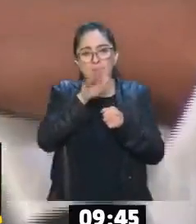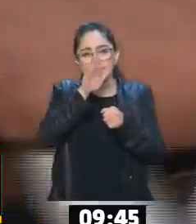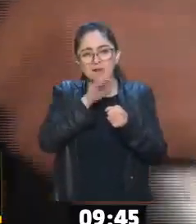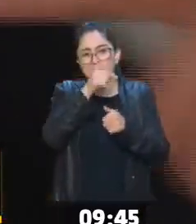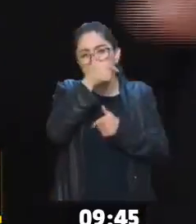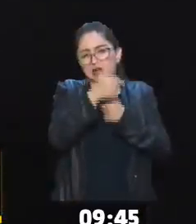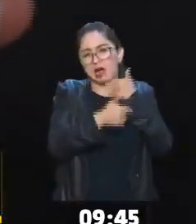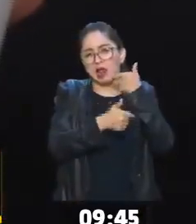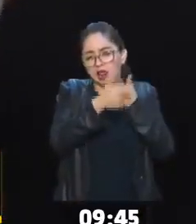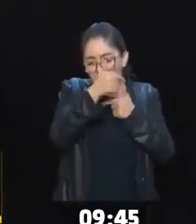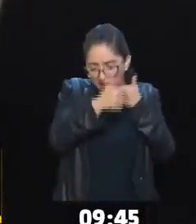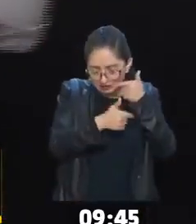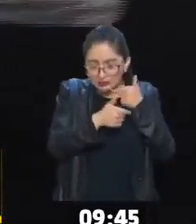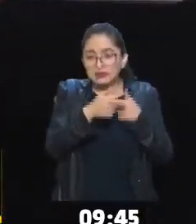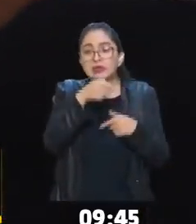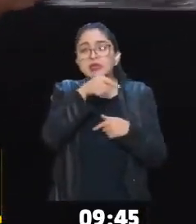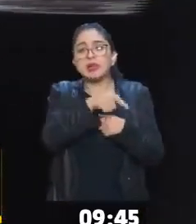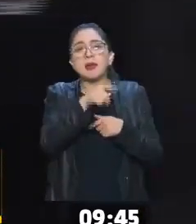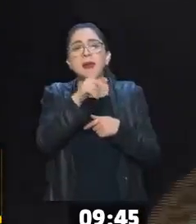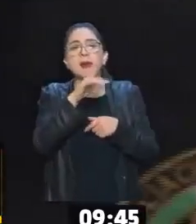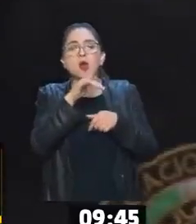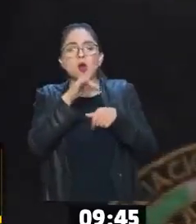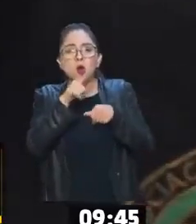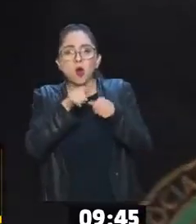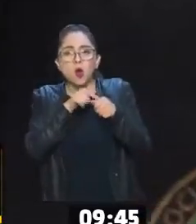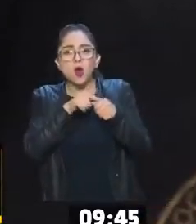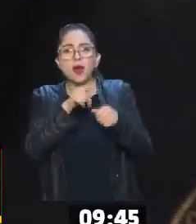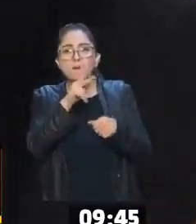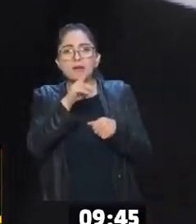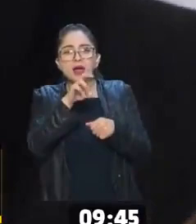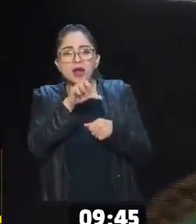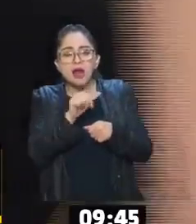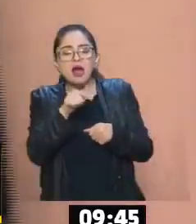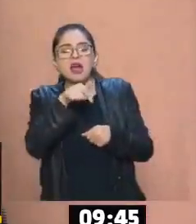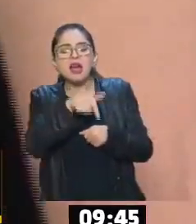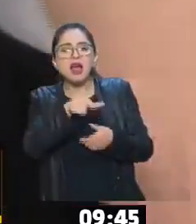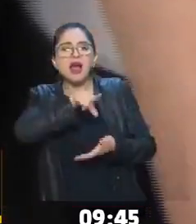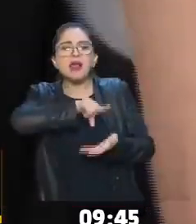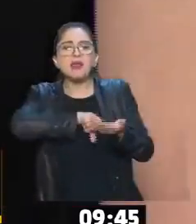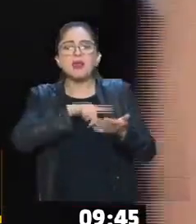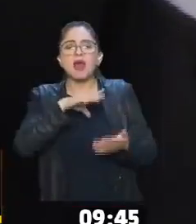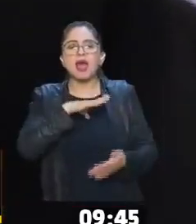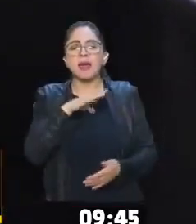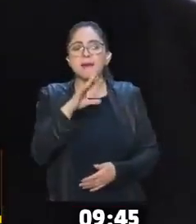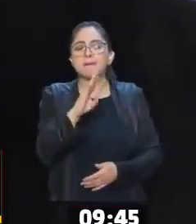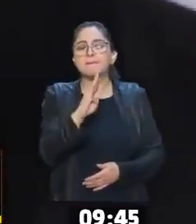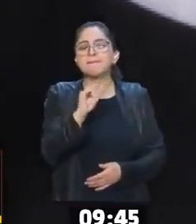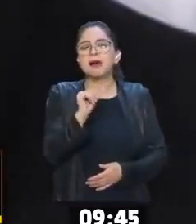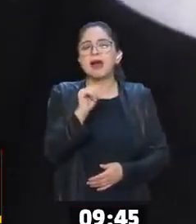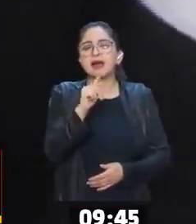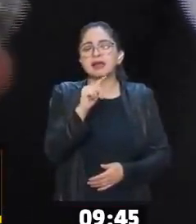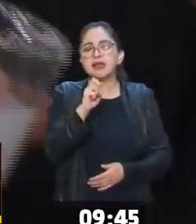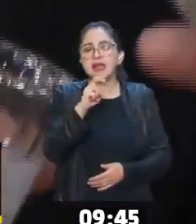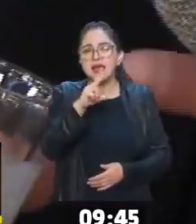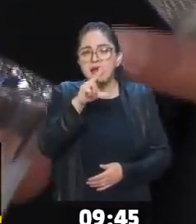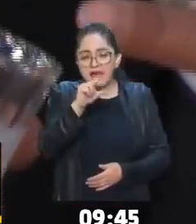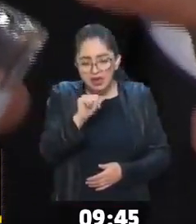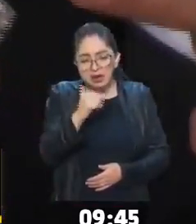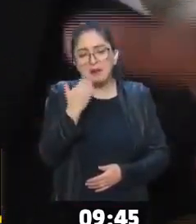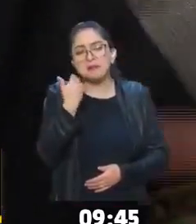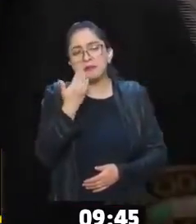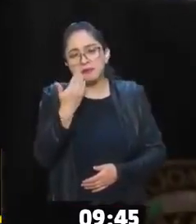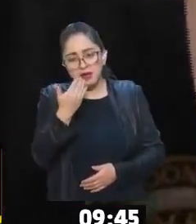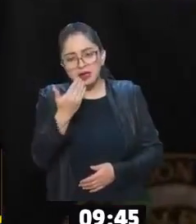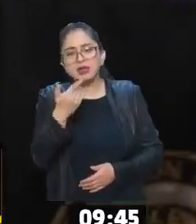estamos encontrando un poquito todavía de perla, eso significa que todavía la bacteria está viva. ¿Qué? ¿Poquito de qué? Perla. De perla.